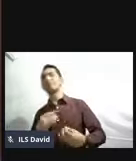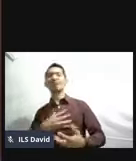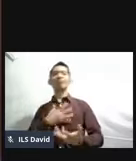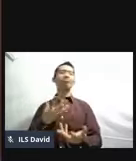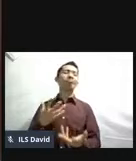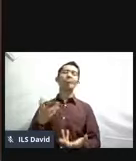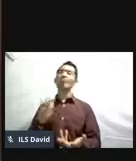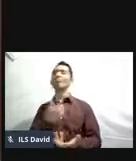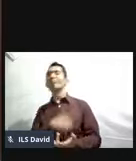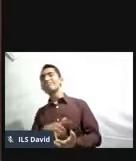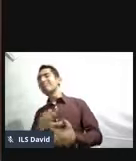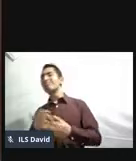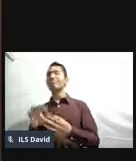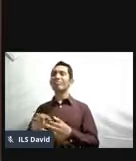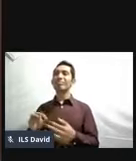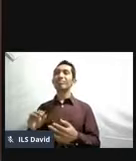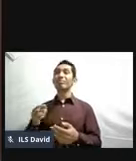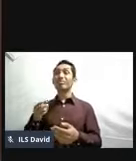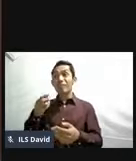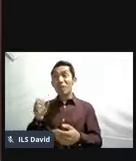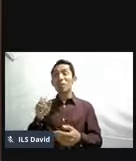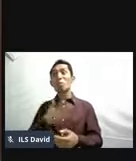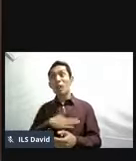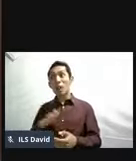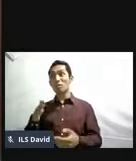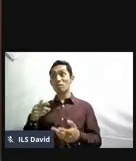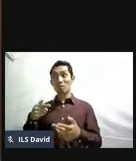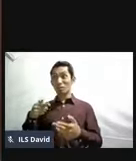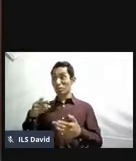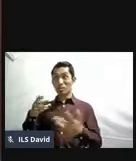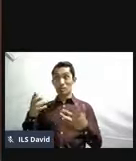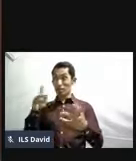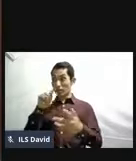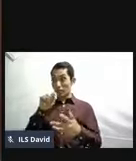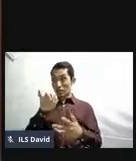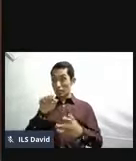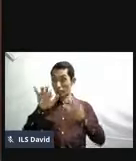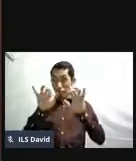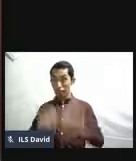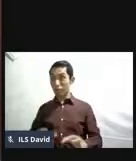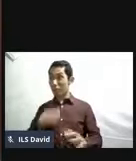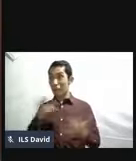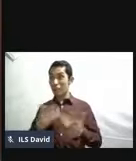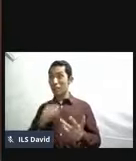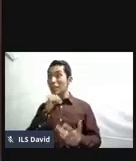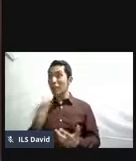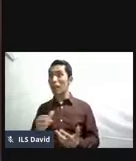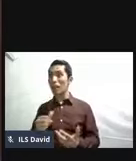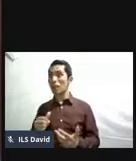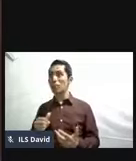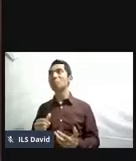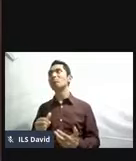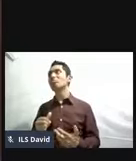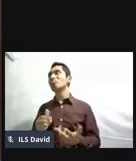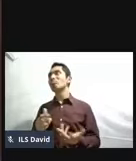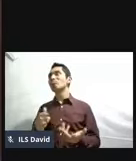requisito indispensable para obtener un documento. Y entonces ahí está la meritocracia.